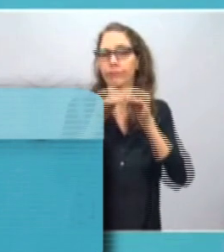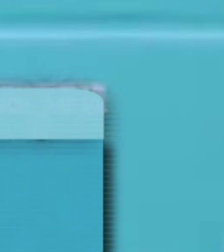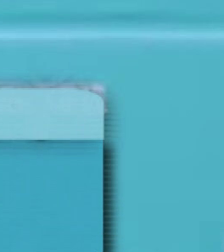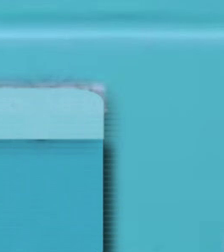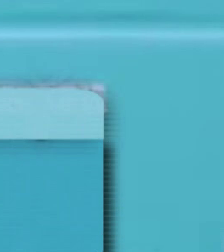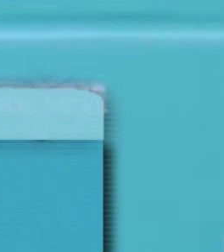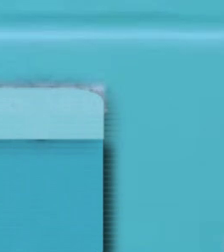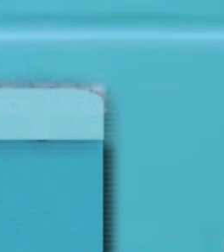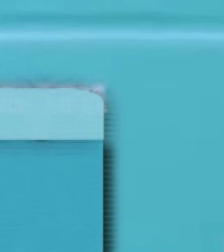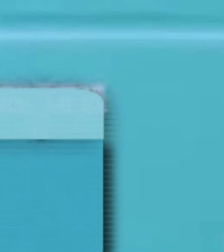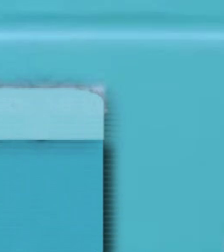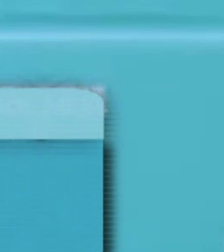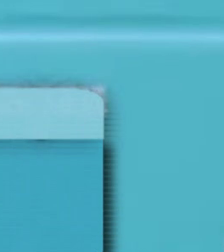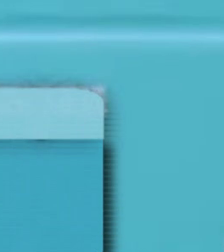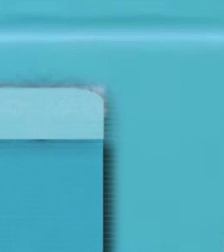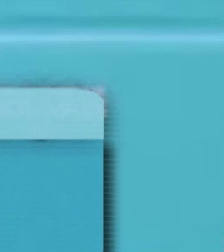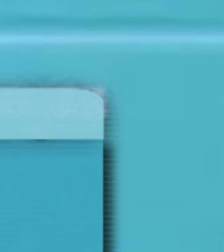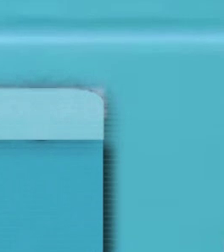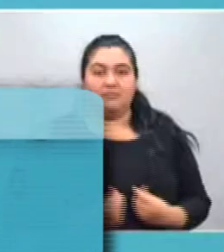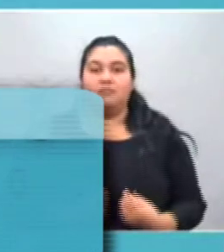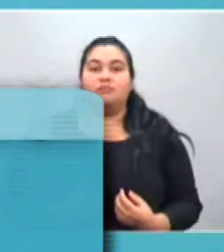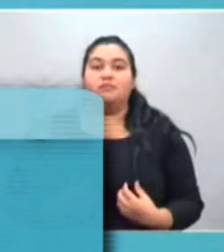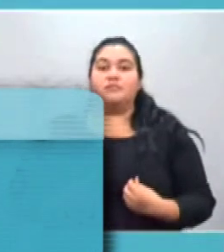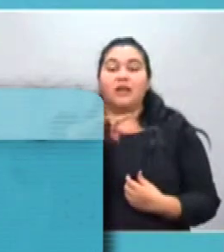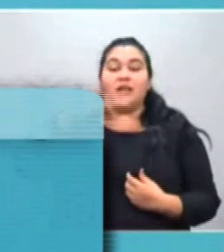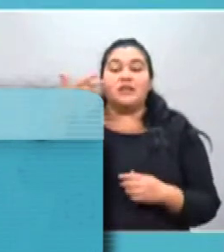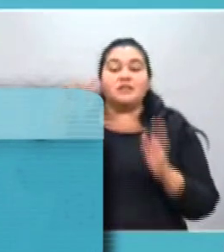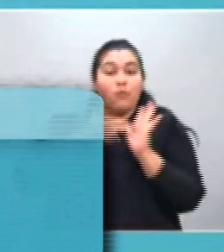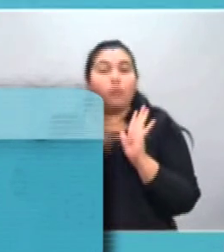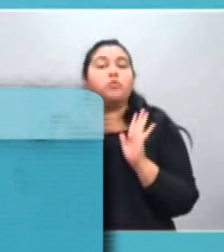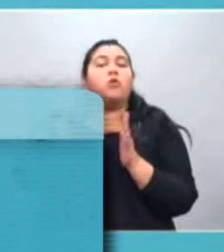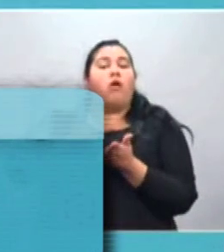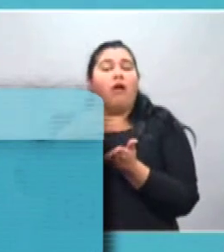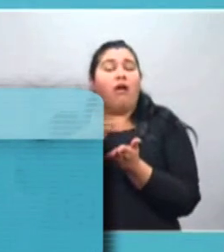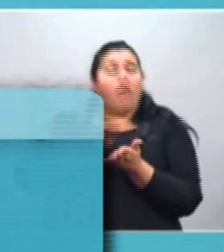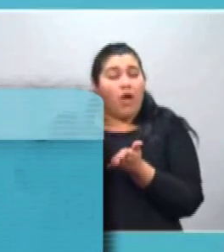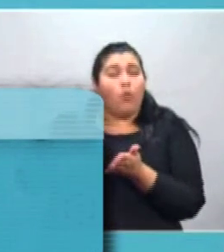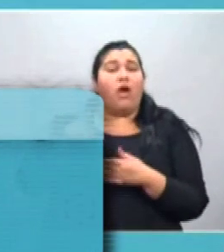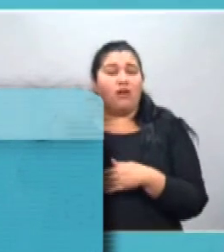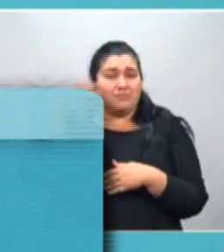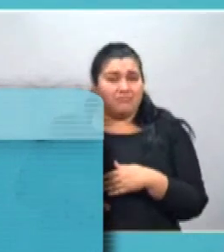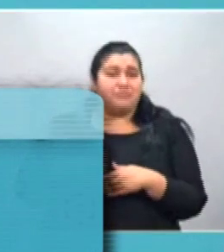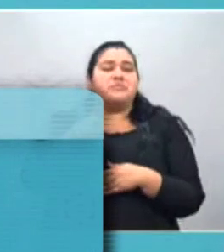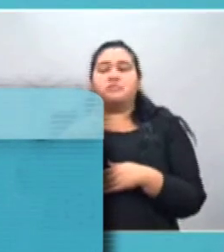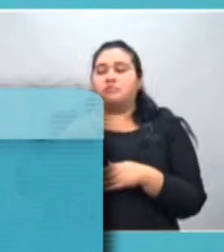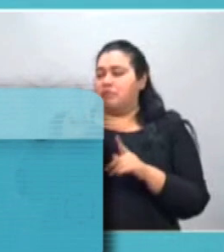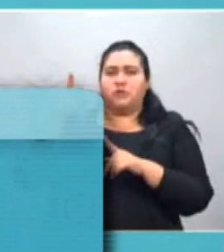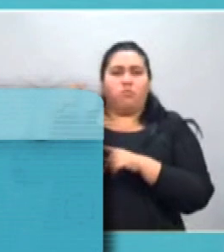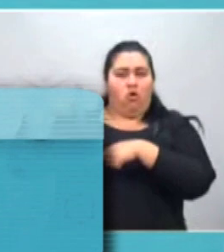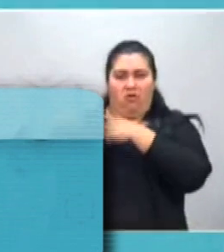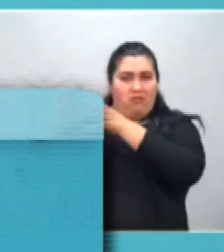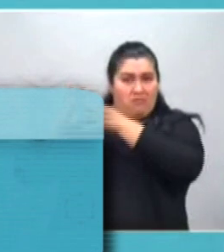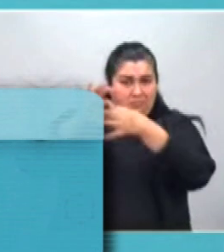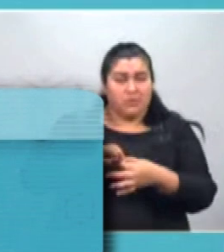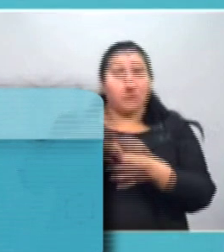distintos programas del Gobierno Nacional. Tercer punto, deudas que tienen que ver con la discontinuidad y los retrasos